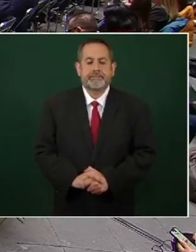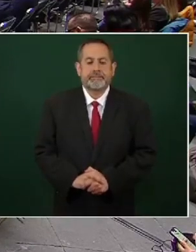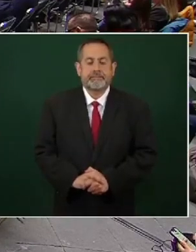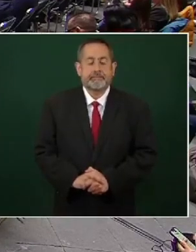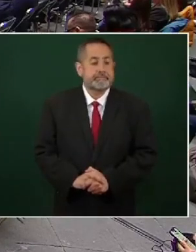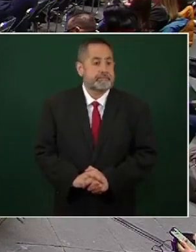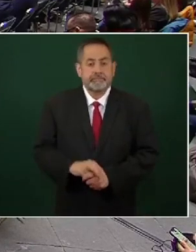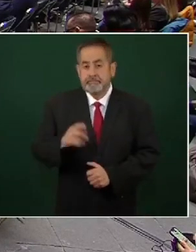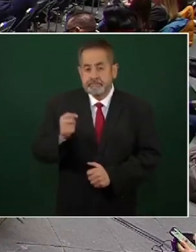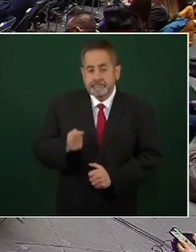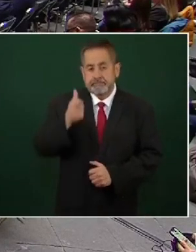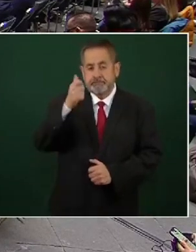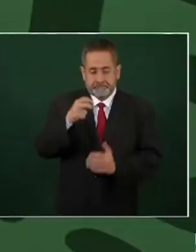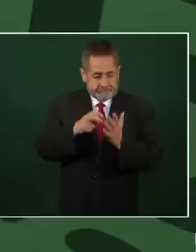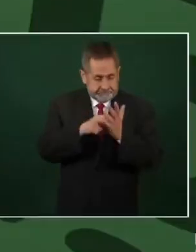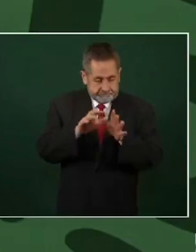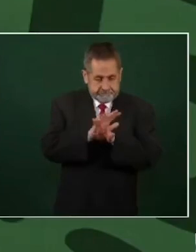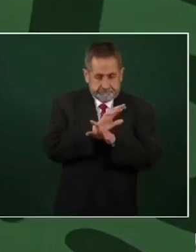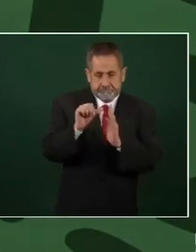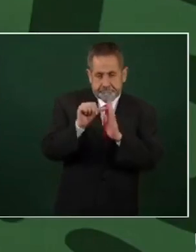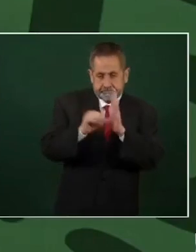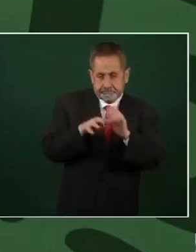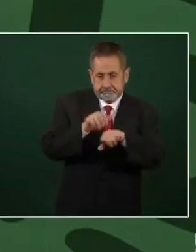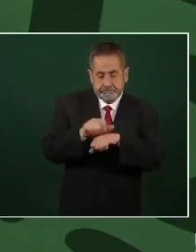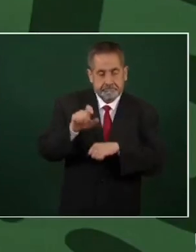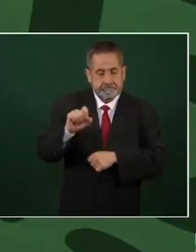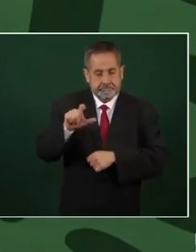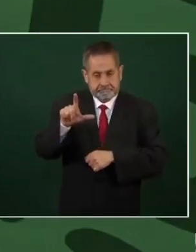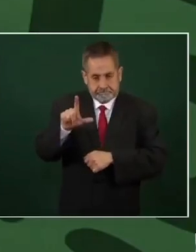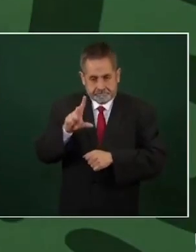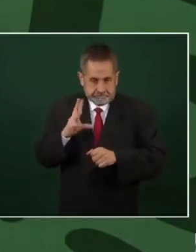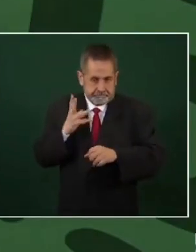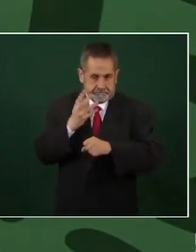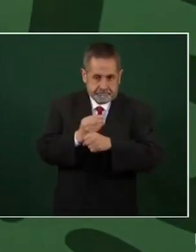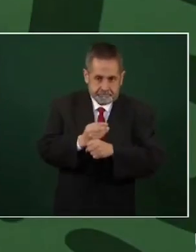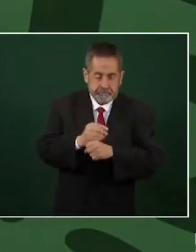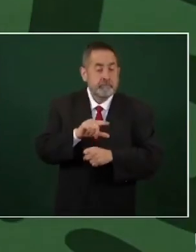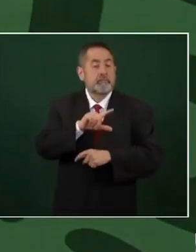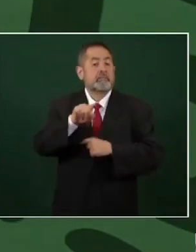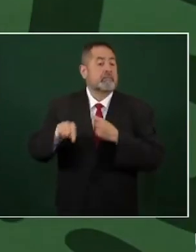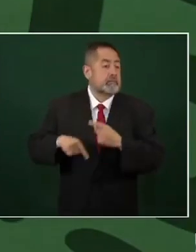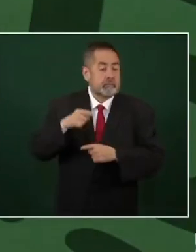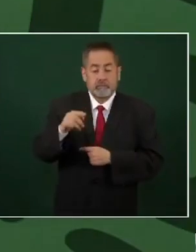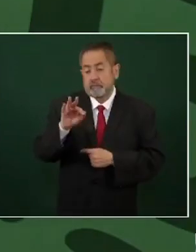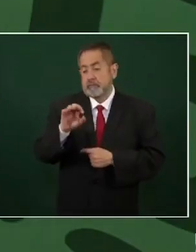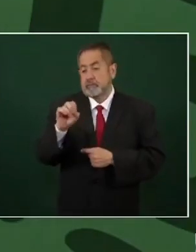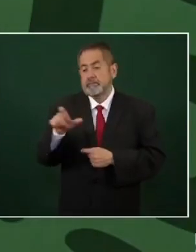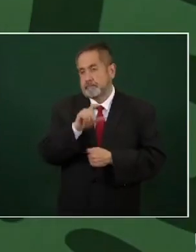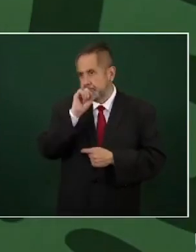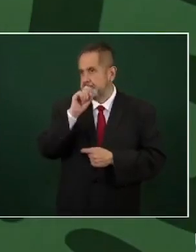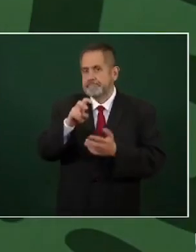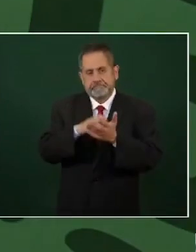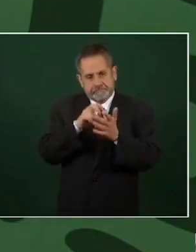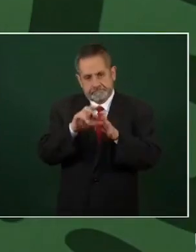Esa es la primera reforma al 27, y luego Fox también lleva a cabo otra reforma,